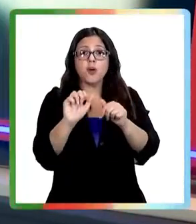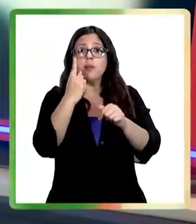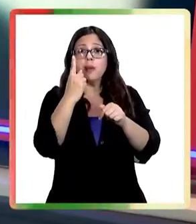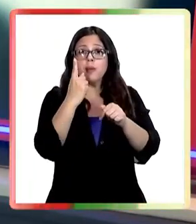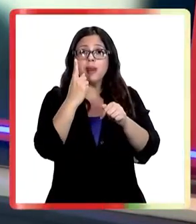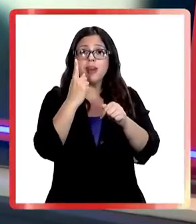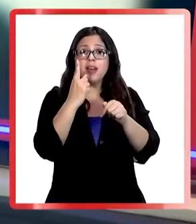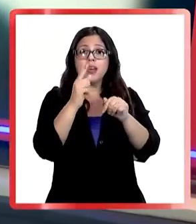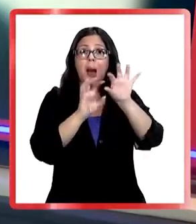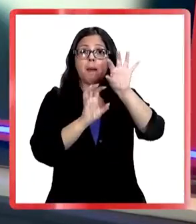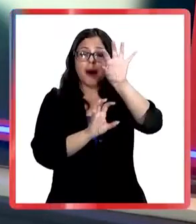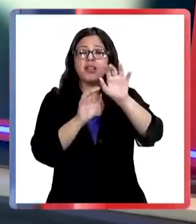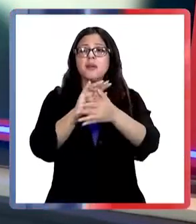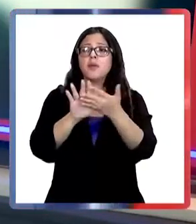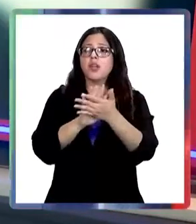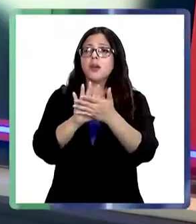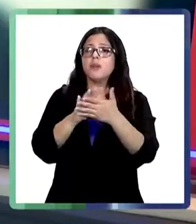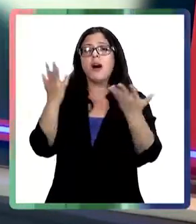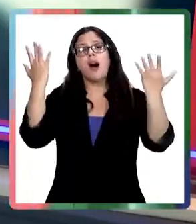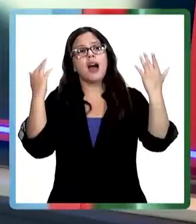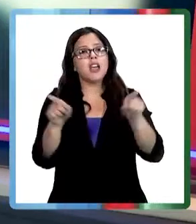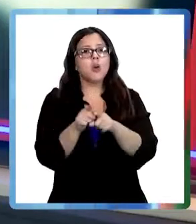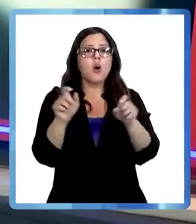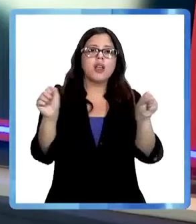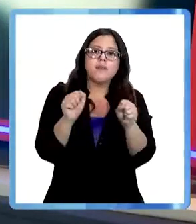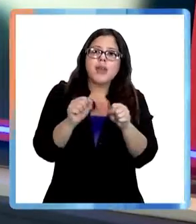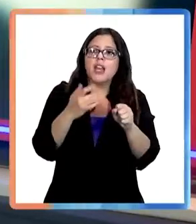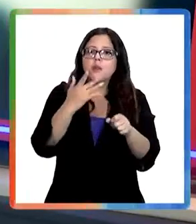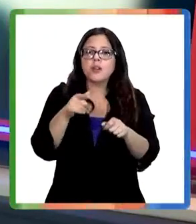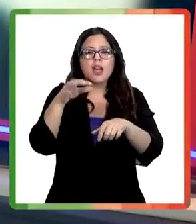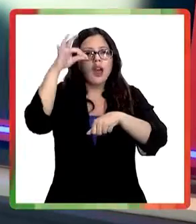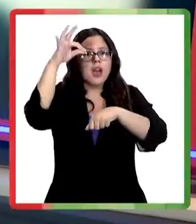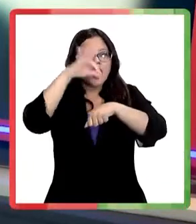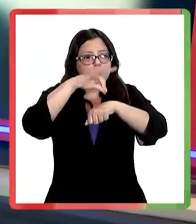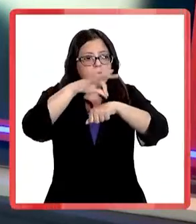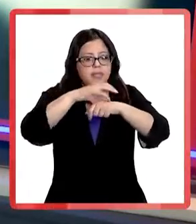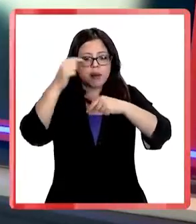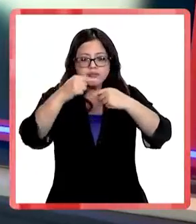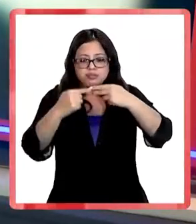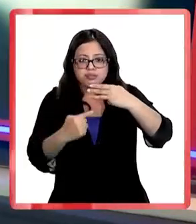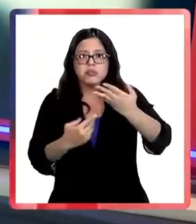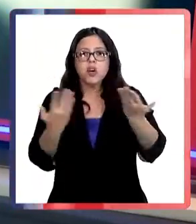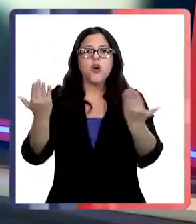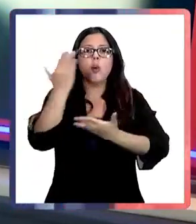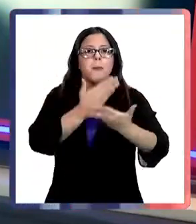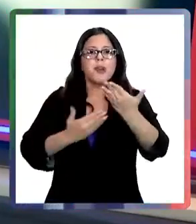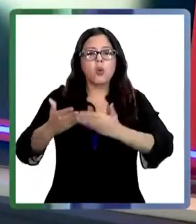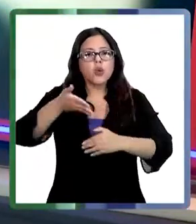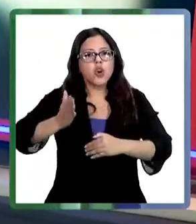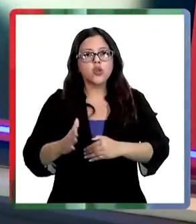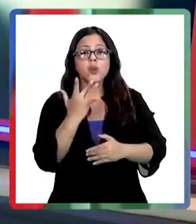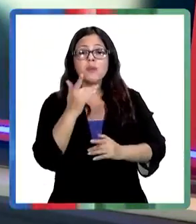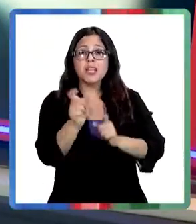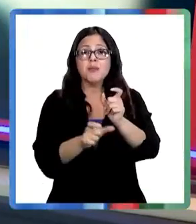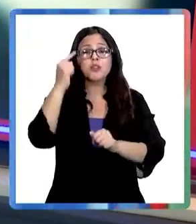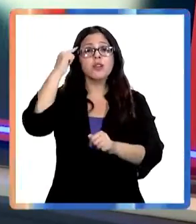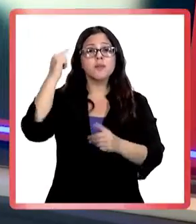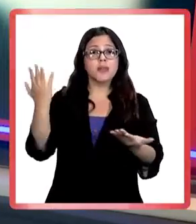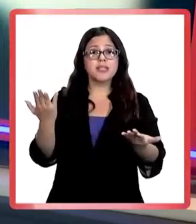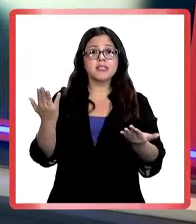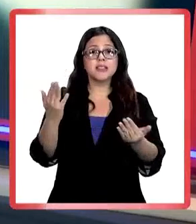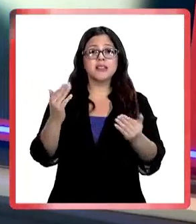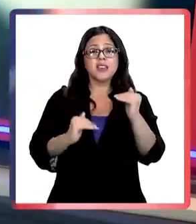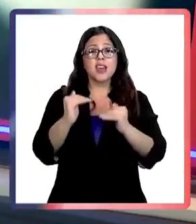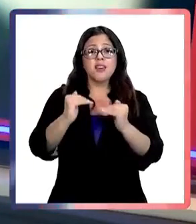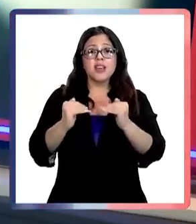personas que dicen, vaya, se nos alargó el invierno, siguen circulando varios virus respiratorios, ¿cómo me cuido? Sobre todo porque la gente cree,